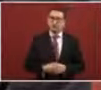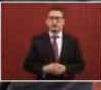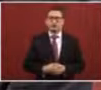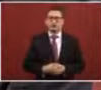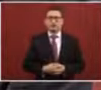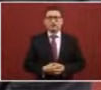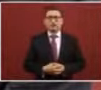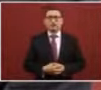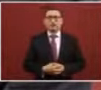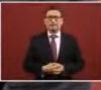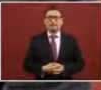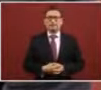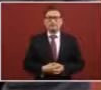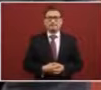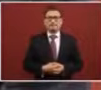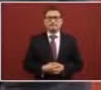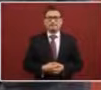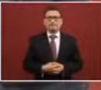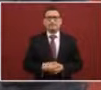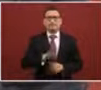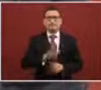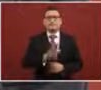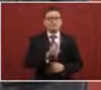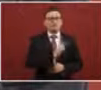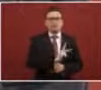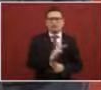Es algo parecido a lo que sucedió